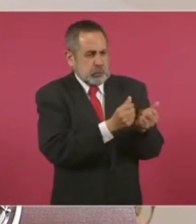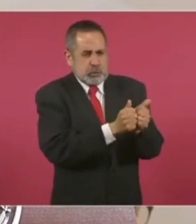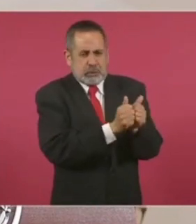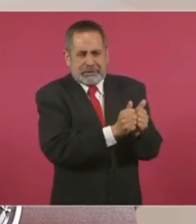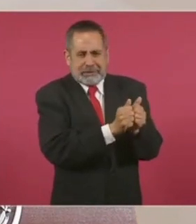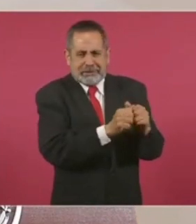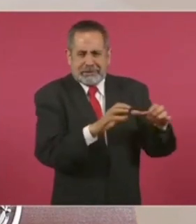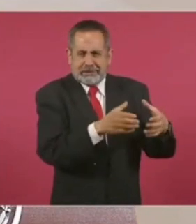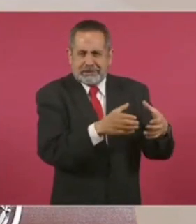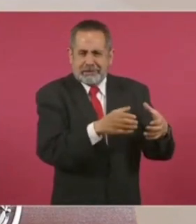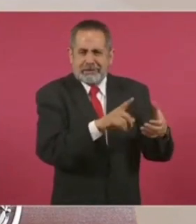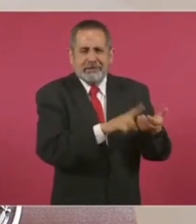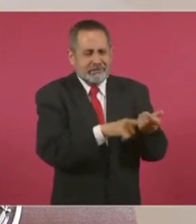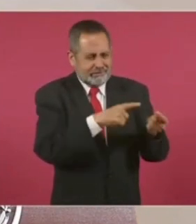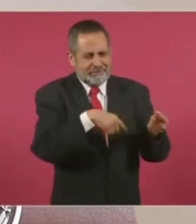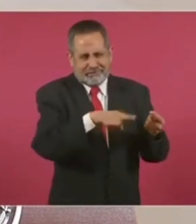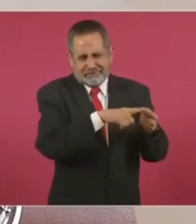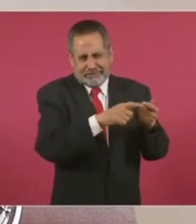a